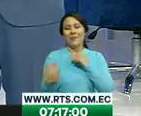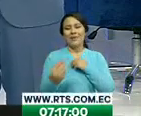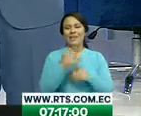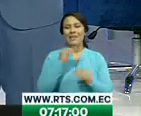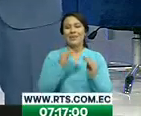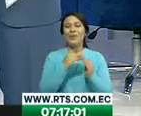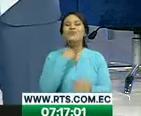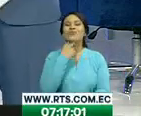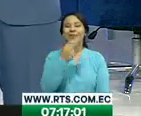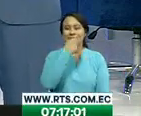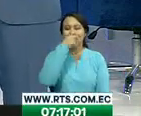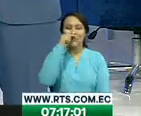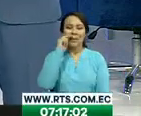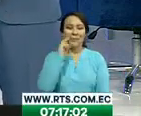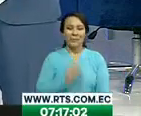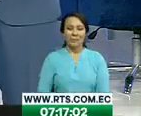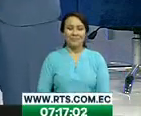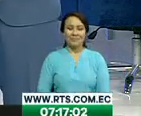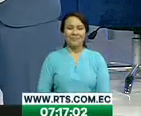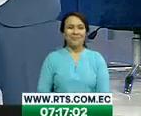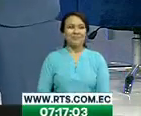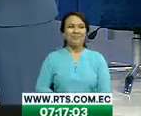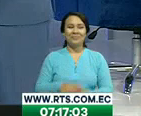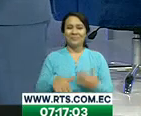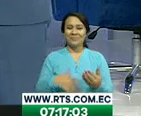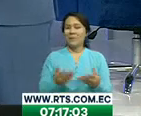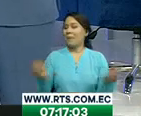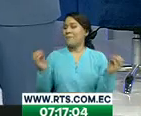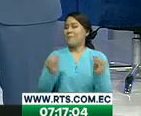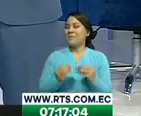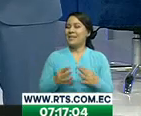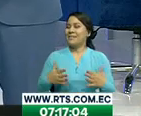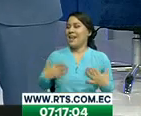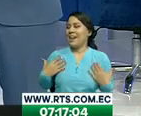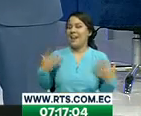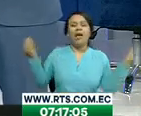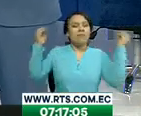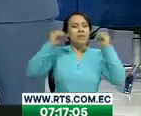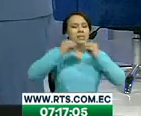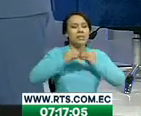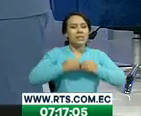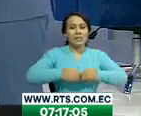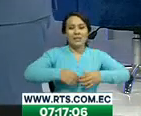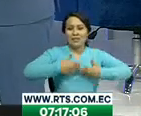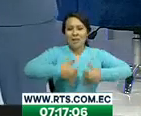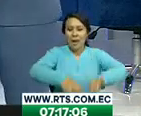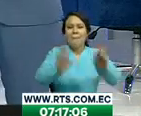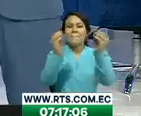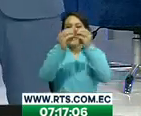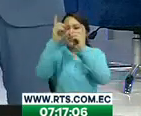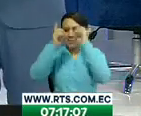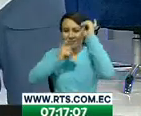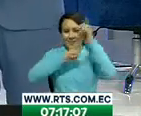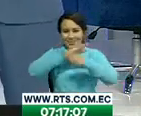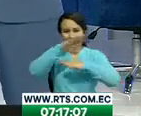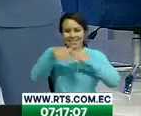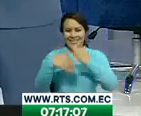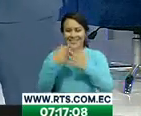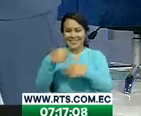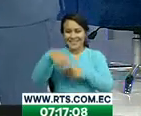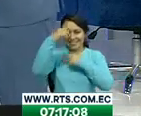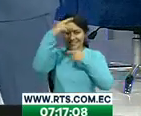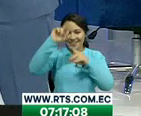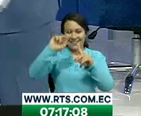ciudad, ciudadanos con ciudadanos y de todos, para llevarles más alegría, más información, más entretenimiento aquí en la